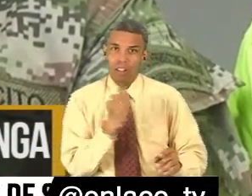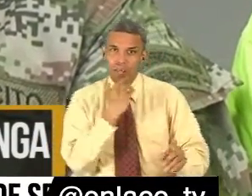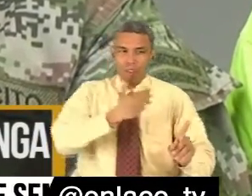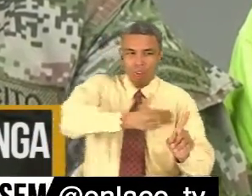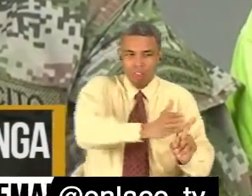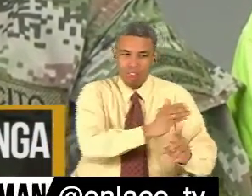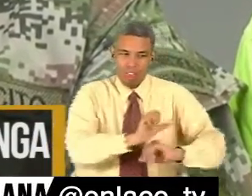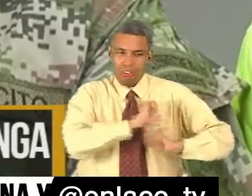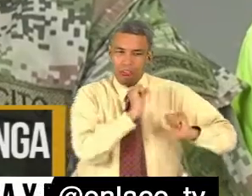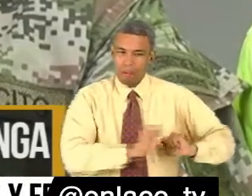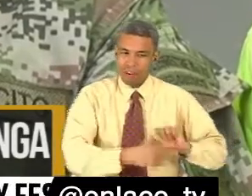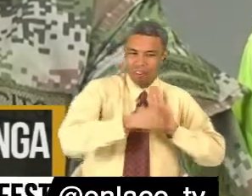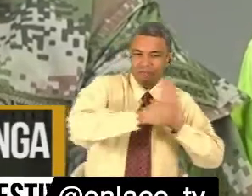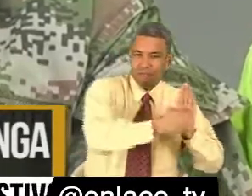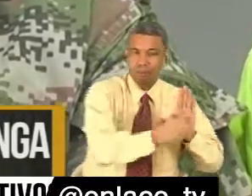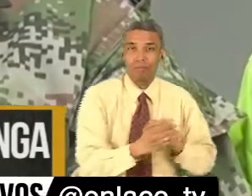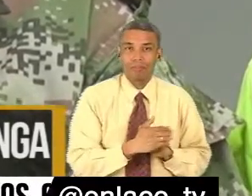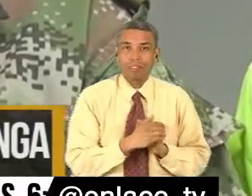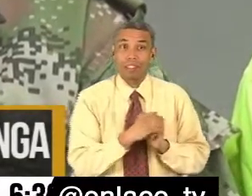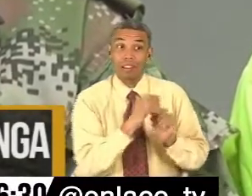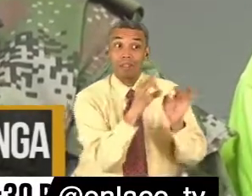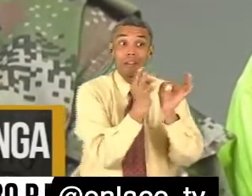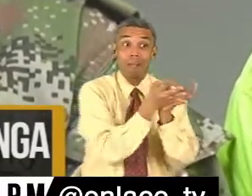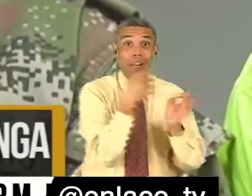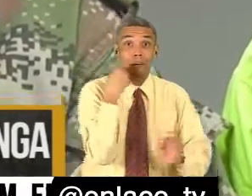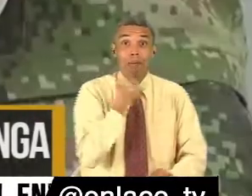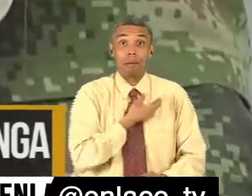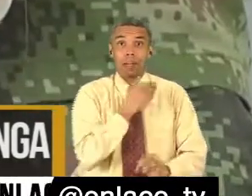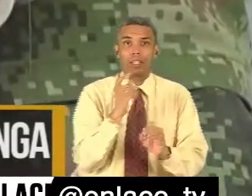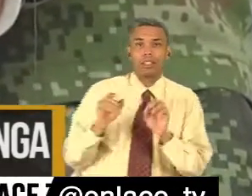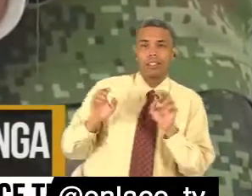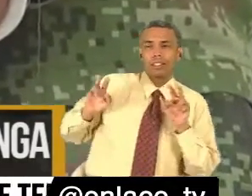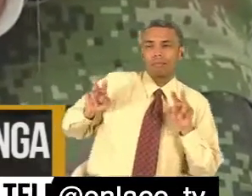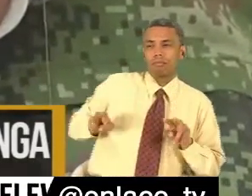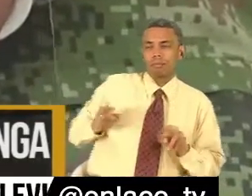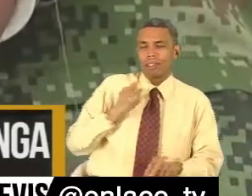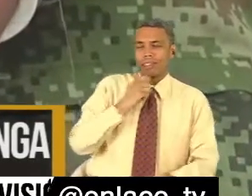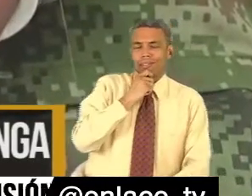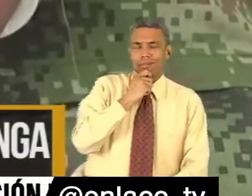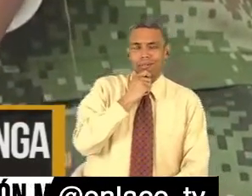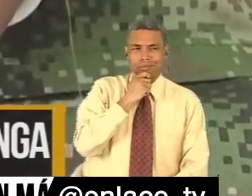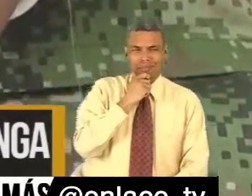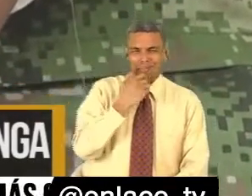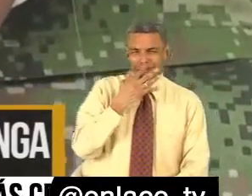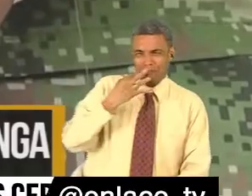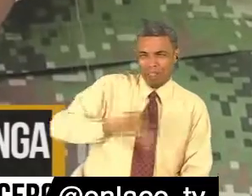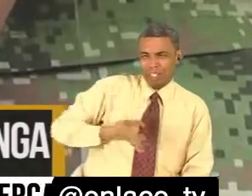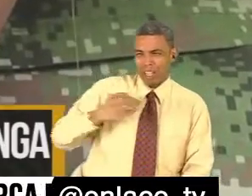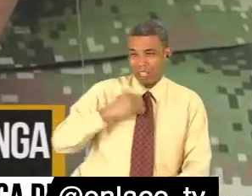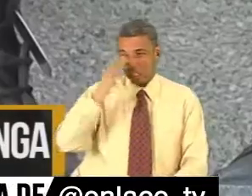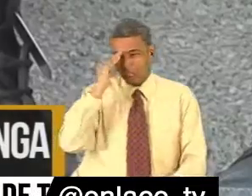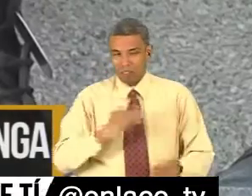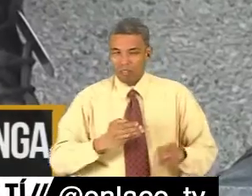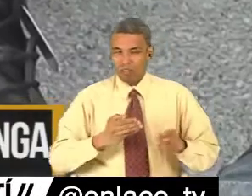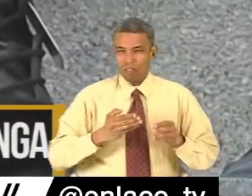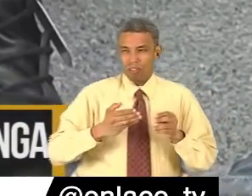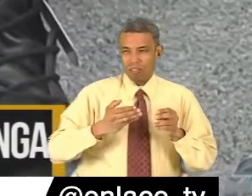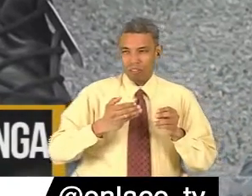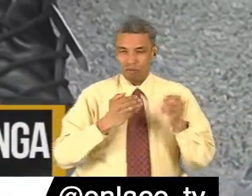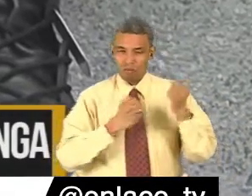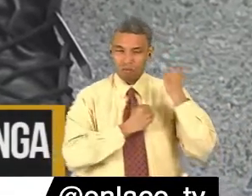con la familia de la joven crearon sospecha que llevó a estas personas a desconfiar de quien decía ser militar, permitiendo así que los uniformados adelantaran